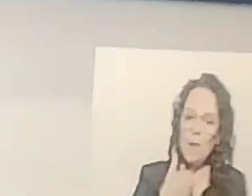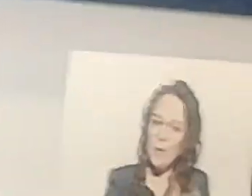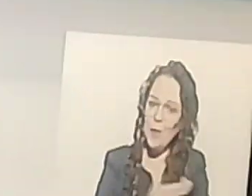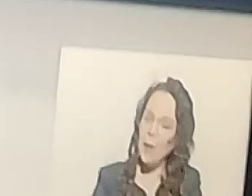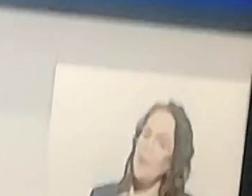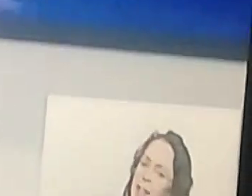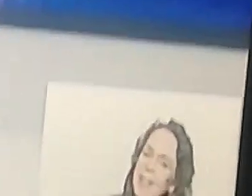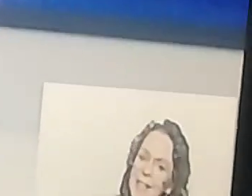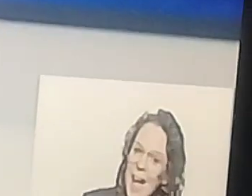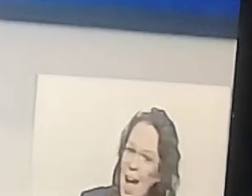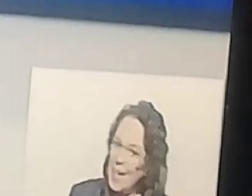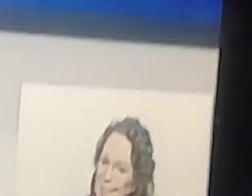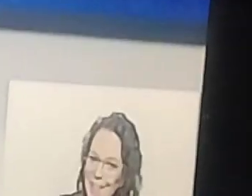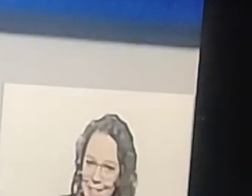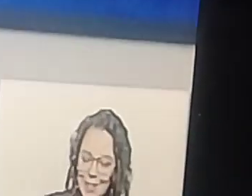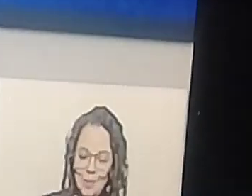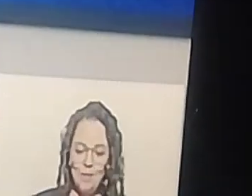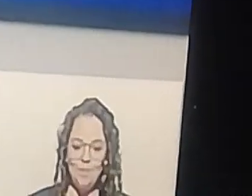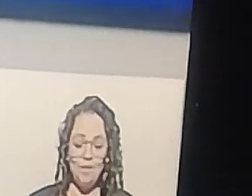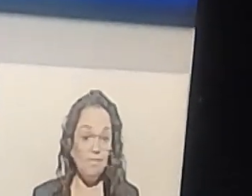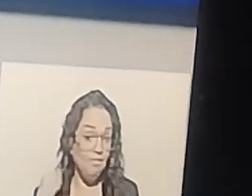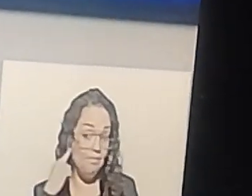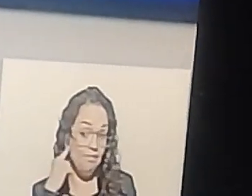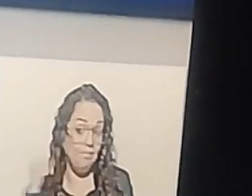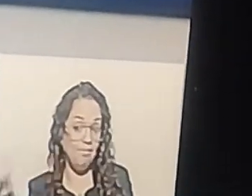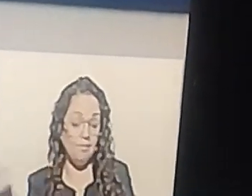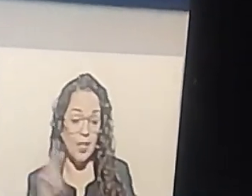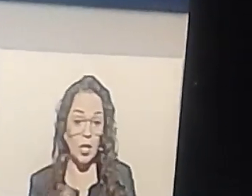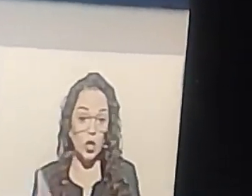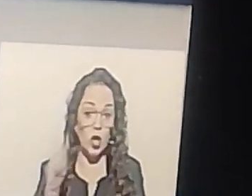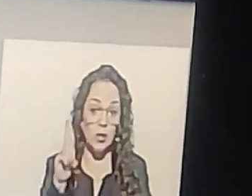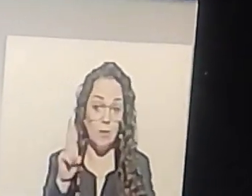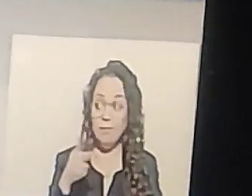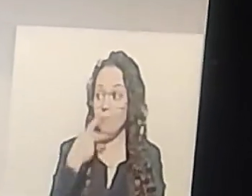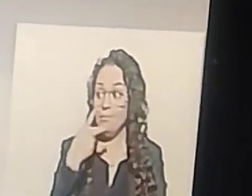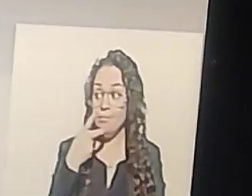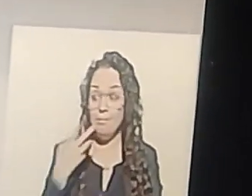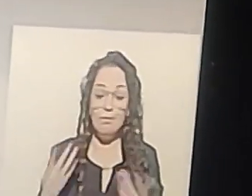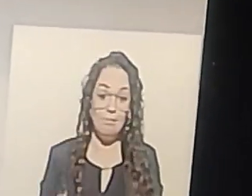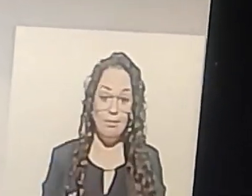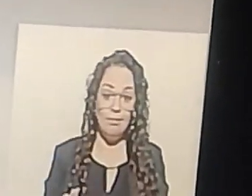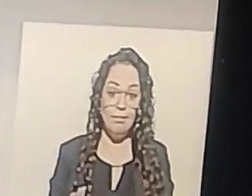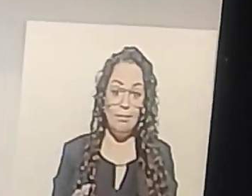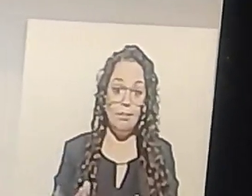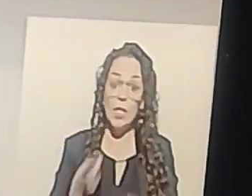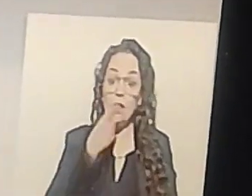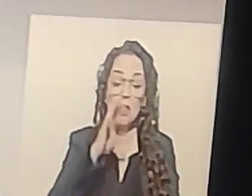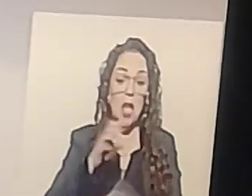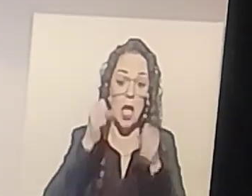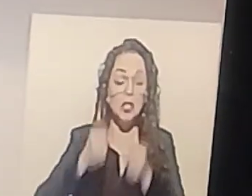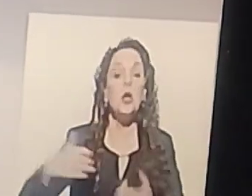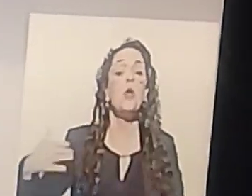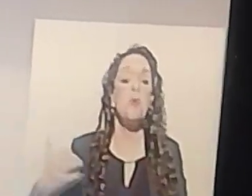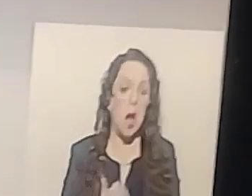Pues acabamos de escuchar a Xochitl Gálvez con su mensaje, que básicamente se proclama ganadora. Cintia, tú mencionabas hace un momento la